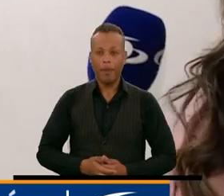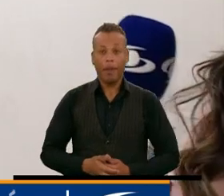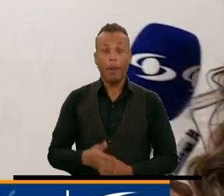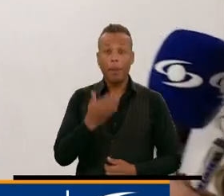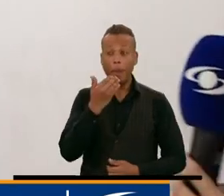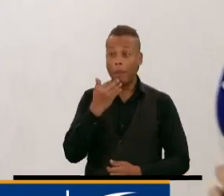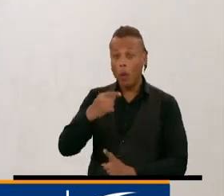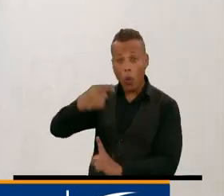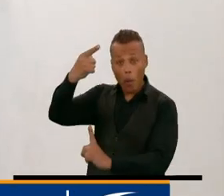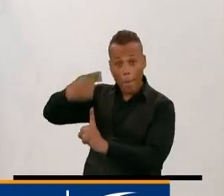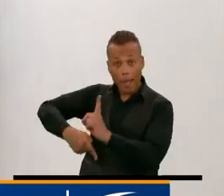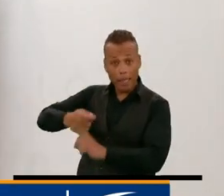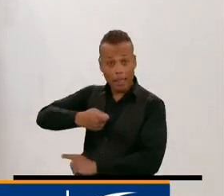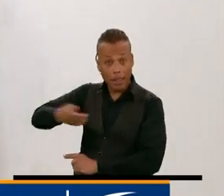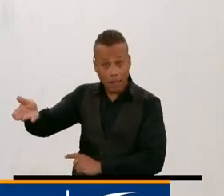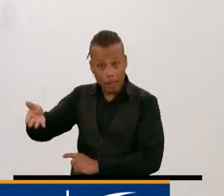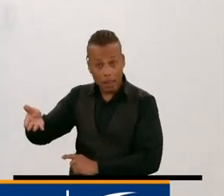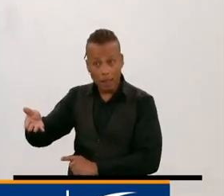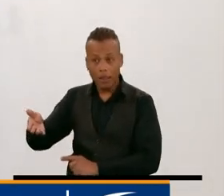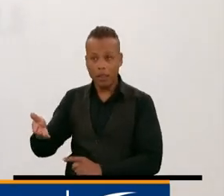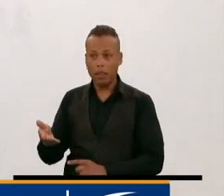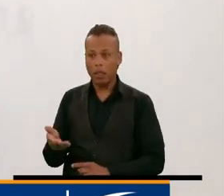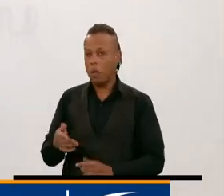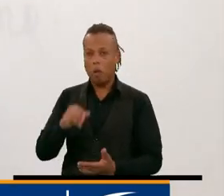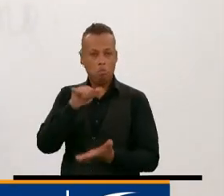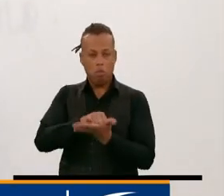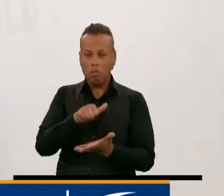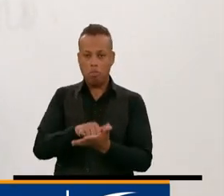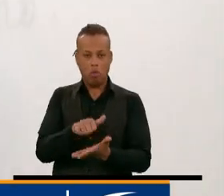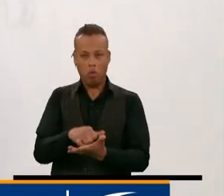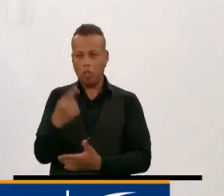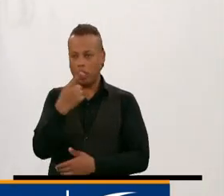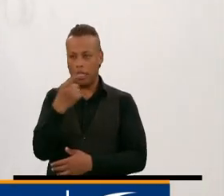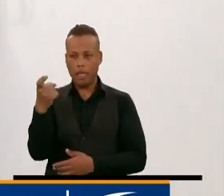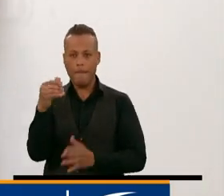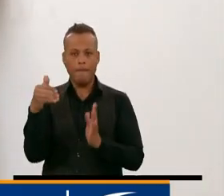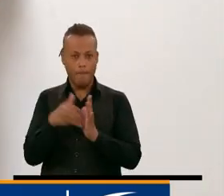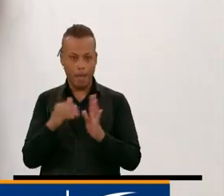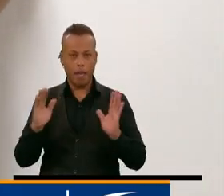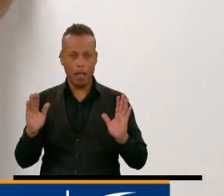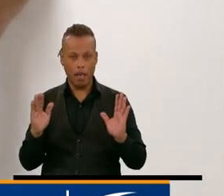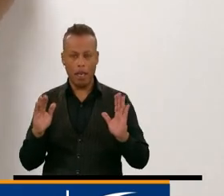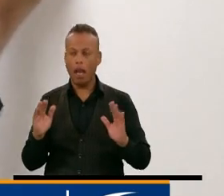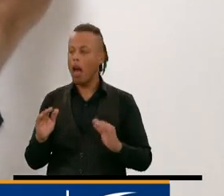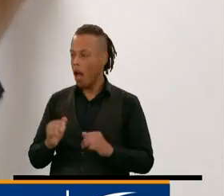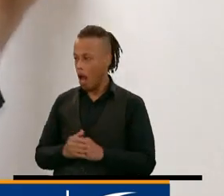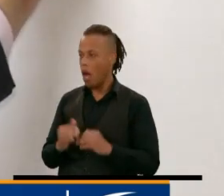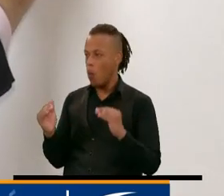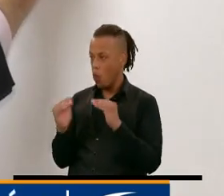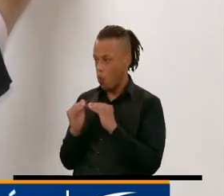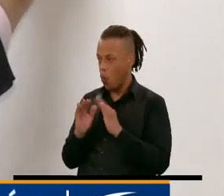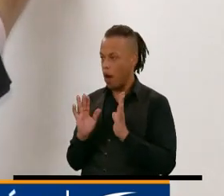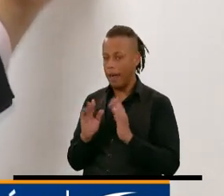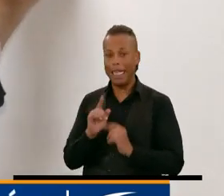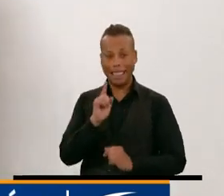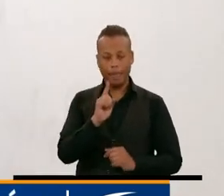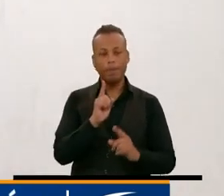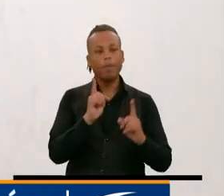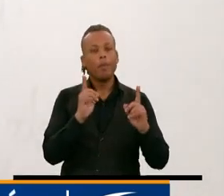un mes, vale los mismos 100 mil pesos. Igual. Pero si